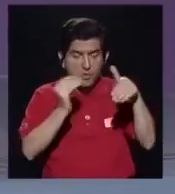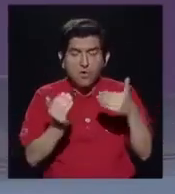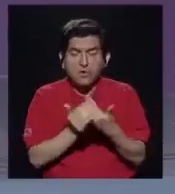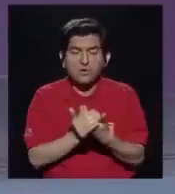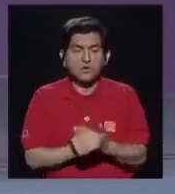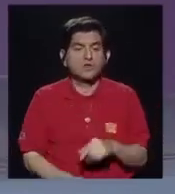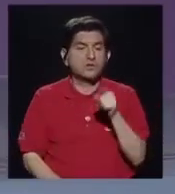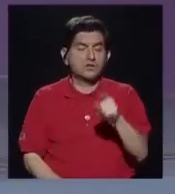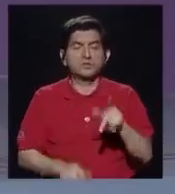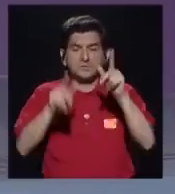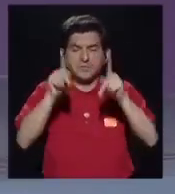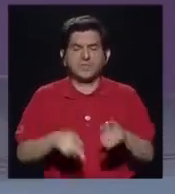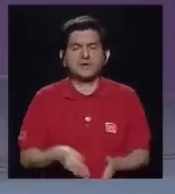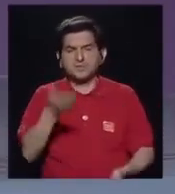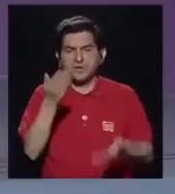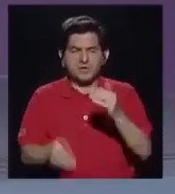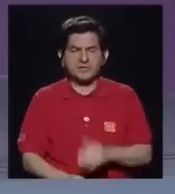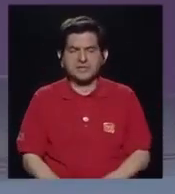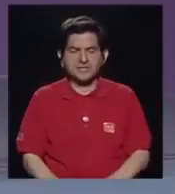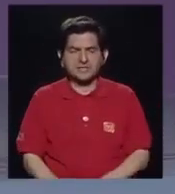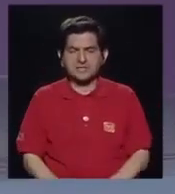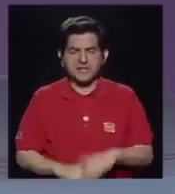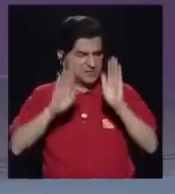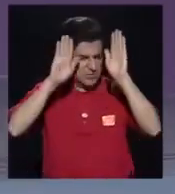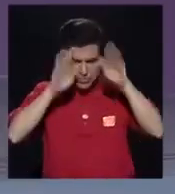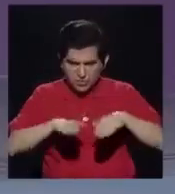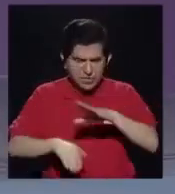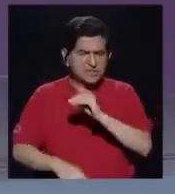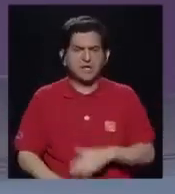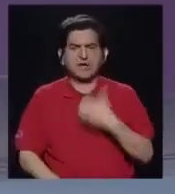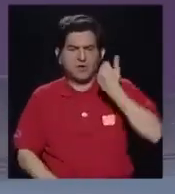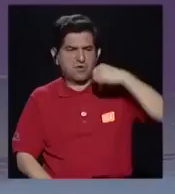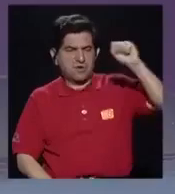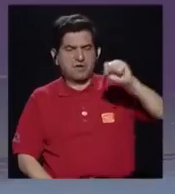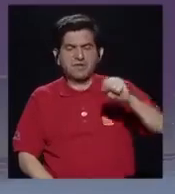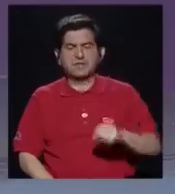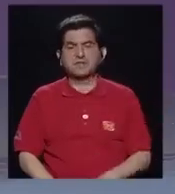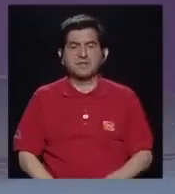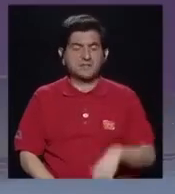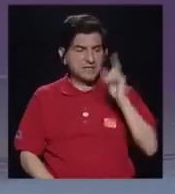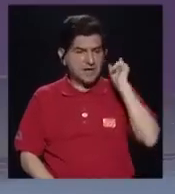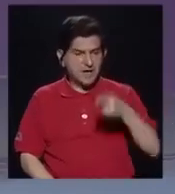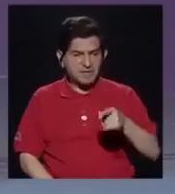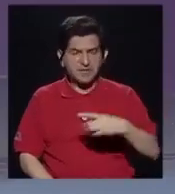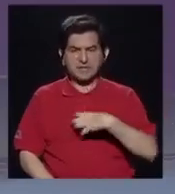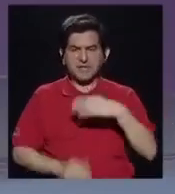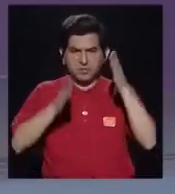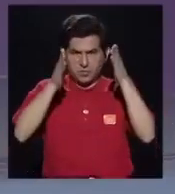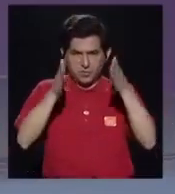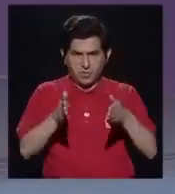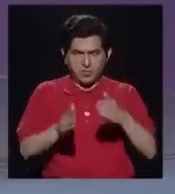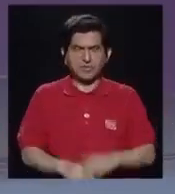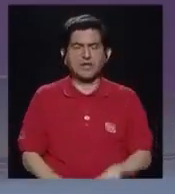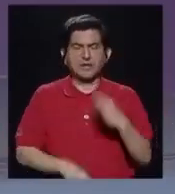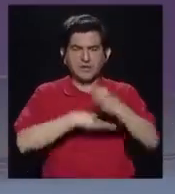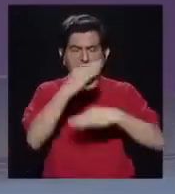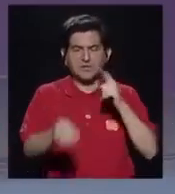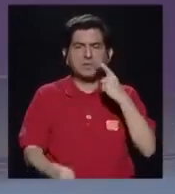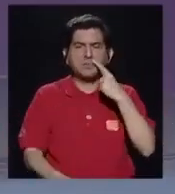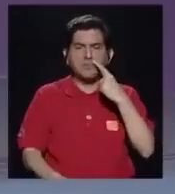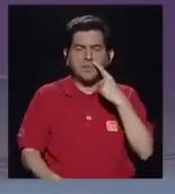aquellos que son disidentes divergentes desobedientes con relación al mandato del dualidad que es el mandato